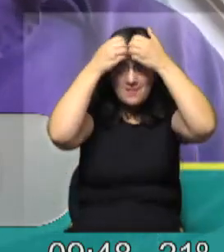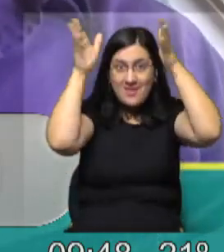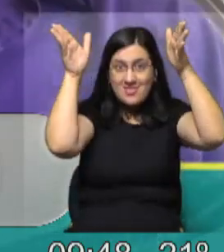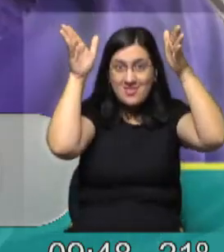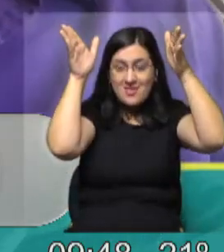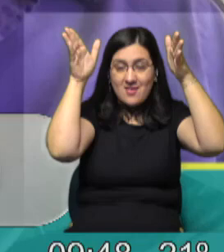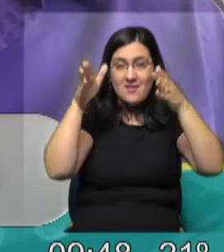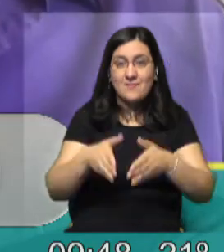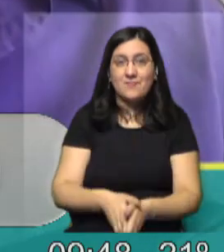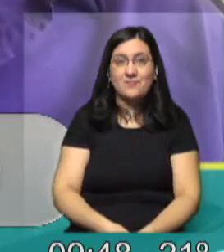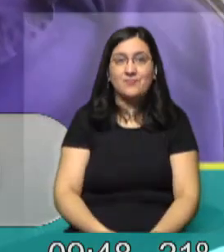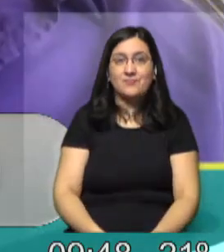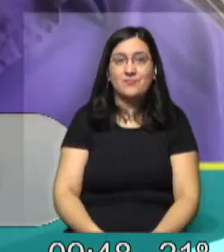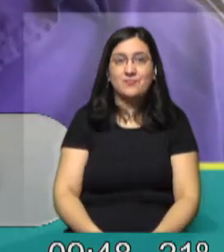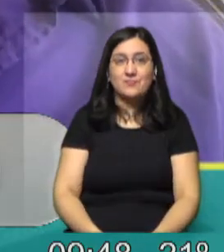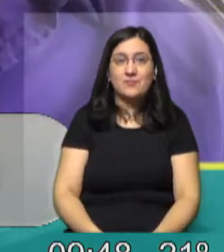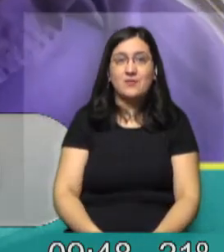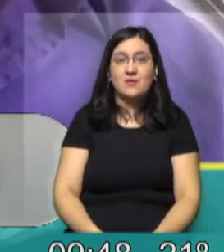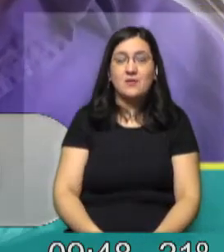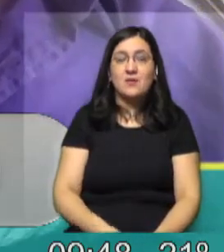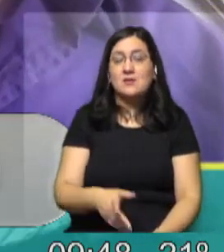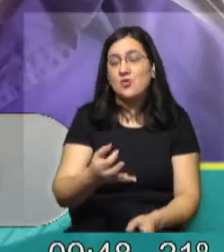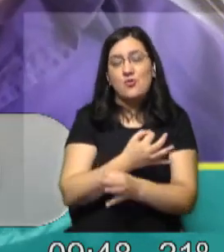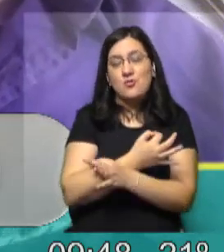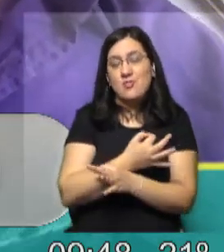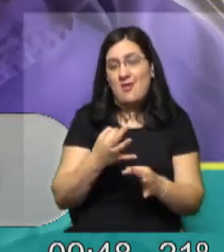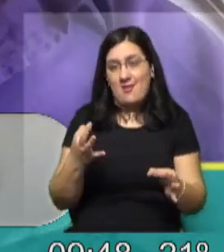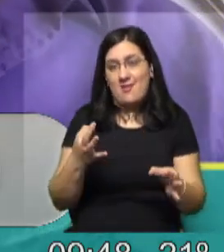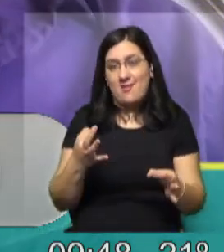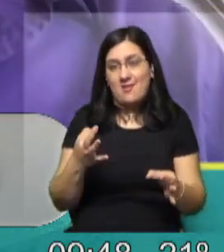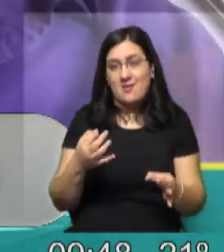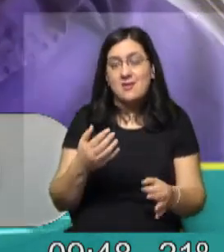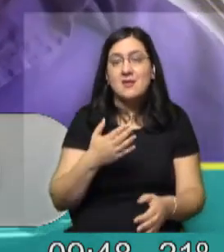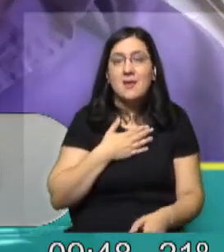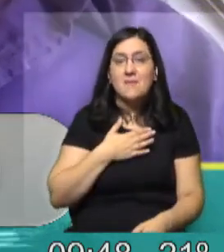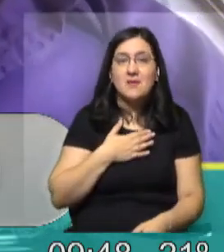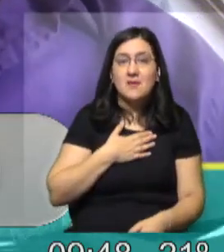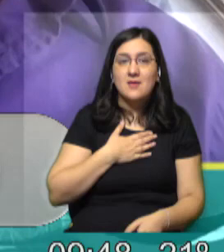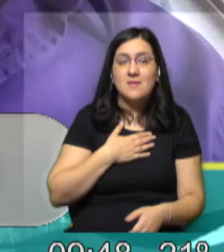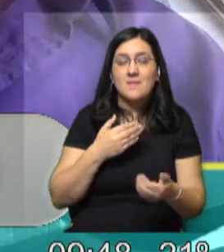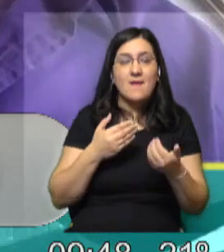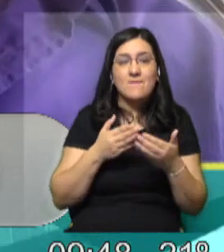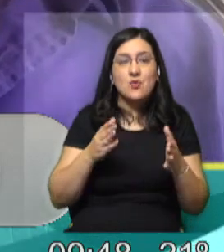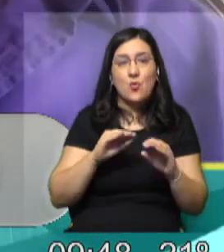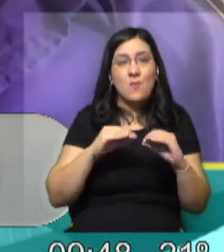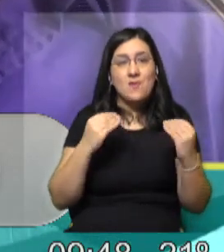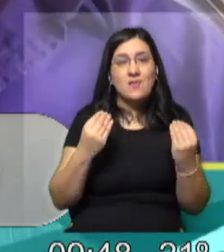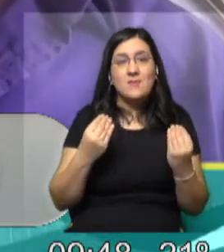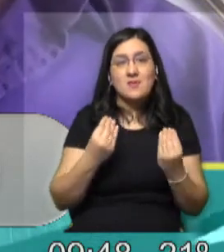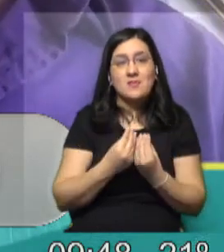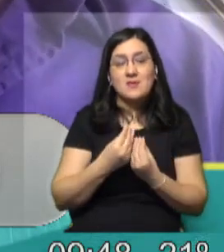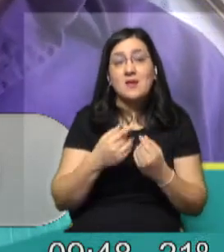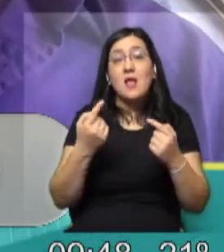mente o digamos que se es lo ideal que así sea y a mí me abrió completamente las cosas uno tiene que